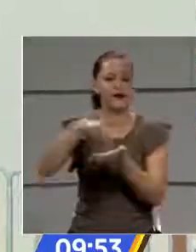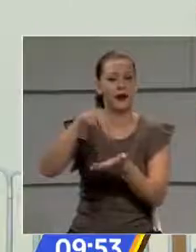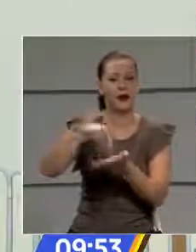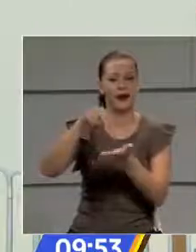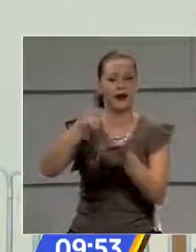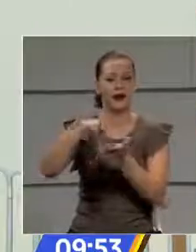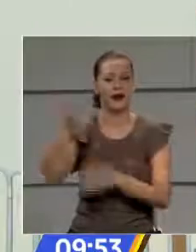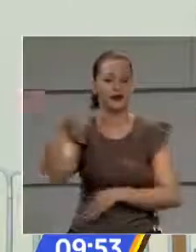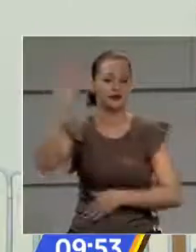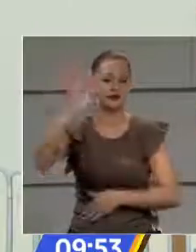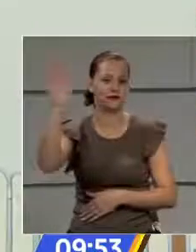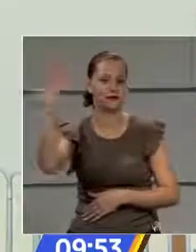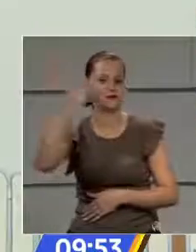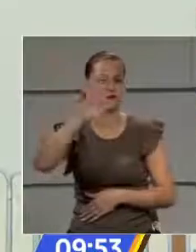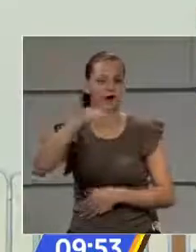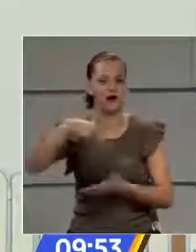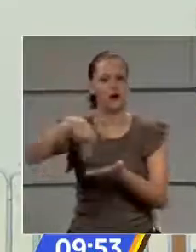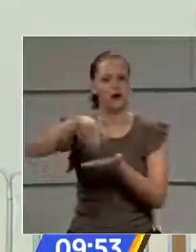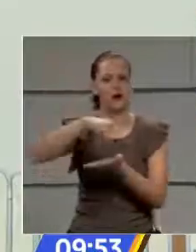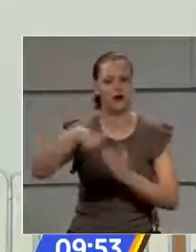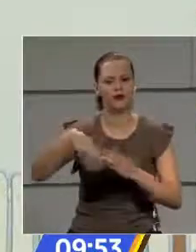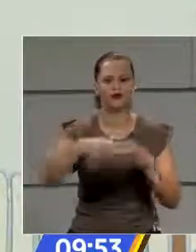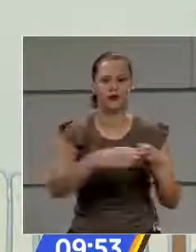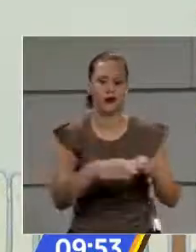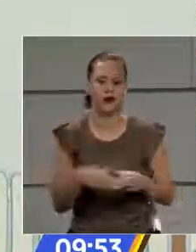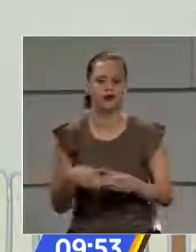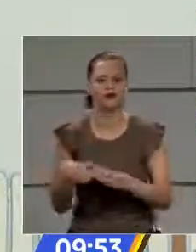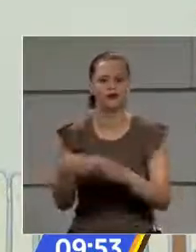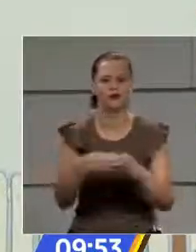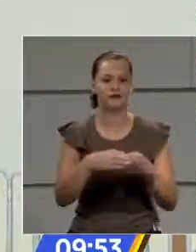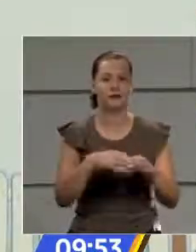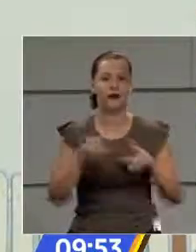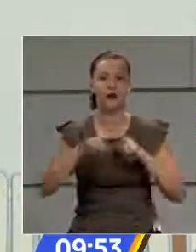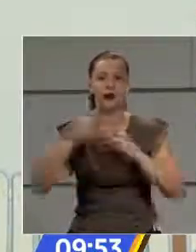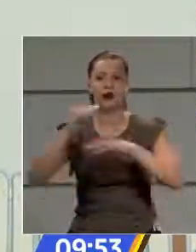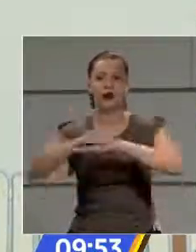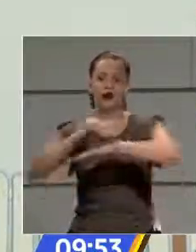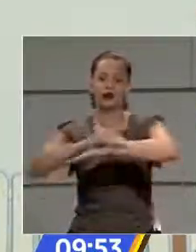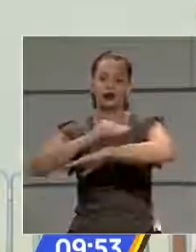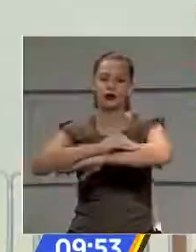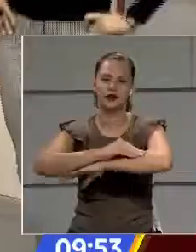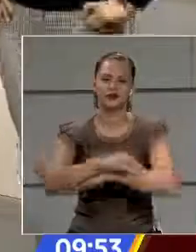levanta la manita. Sacude, sacude la cinturita. Y un brinco ya.